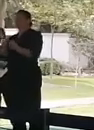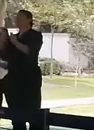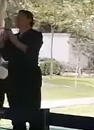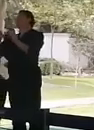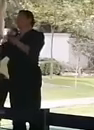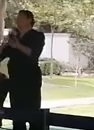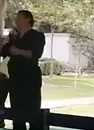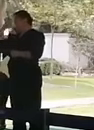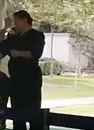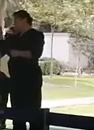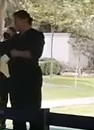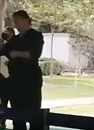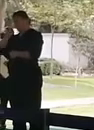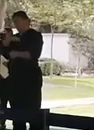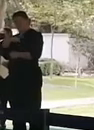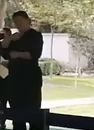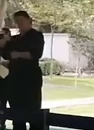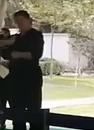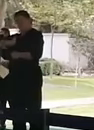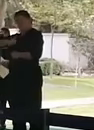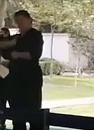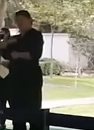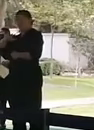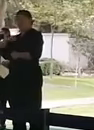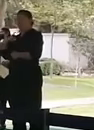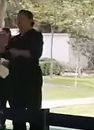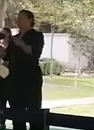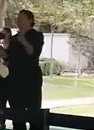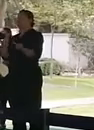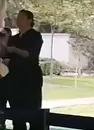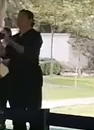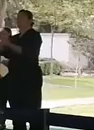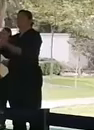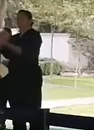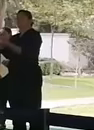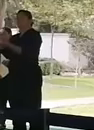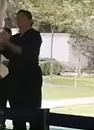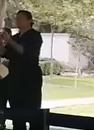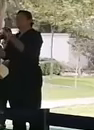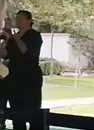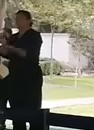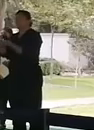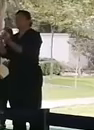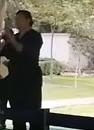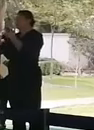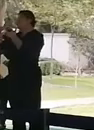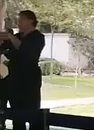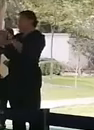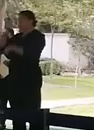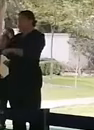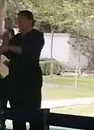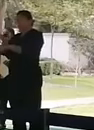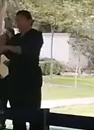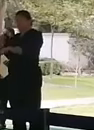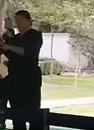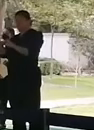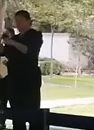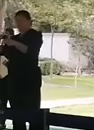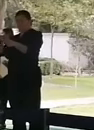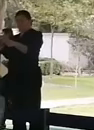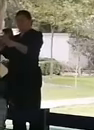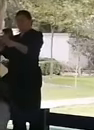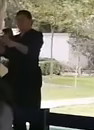Canadá hicieron una consulta sobre lo que estaba haciendo los Estados Unidos de punto de vista